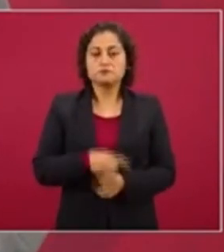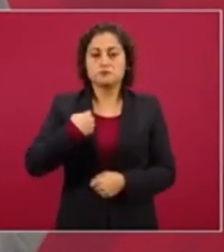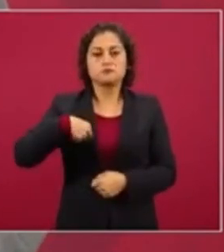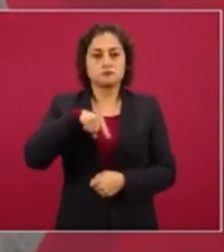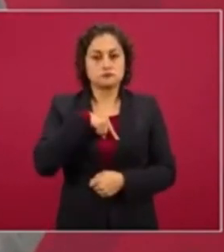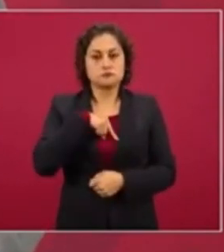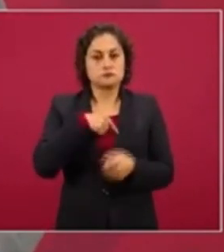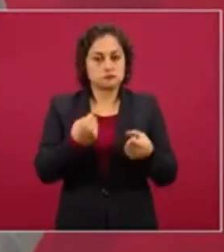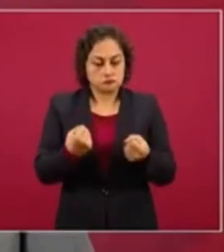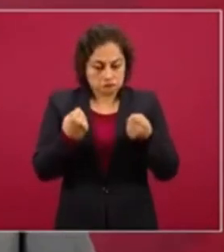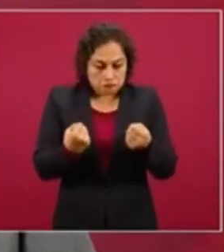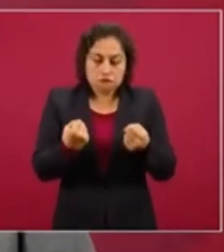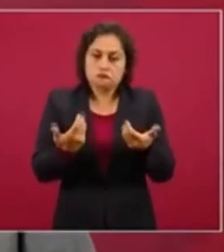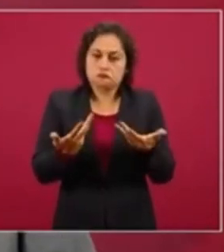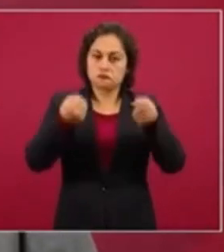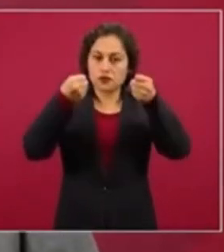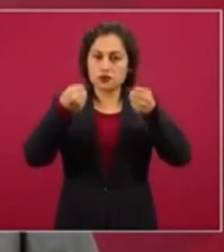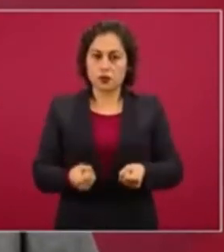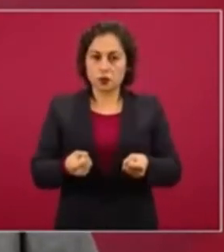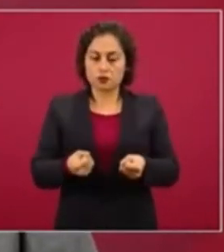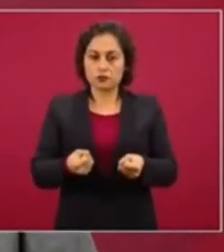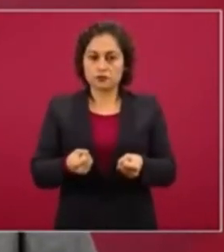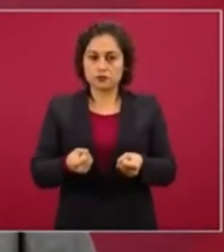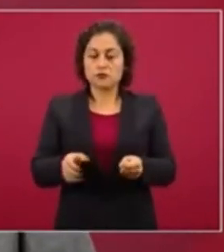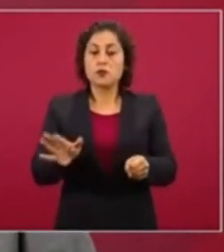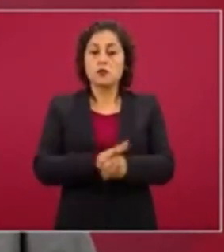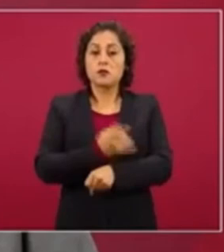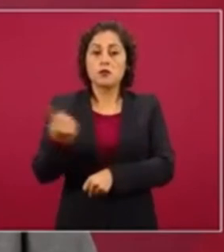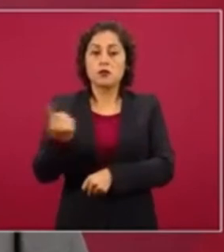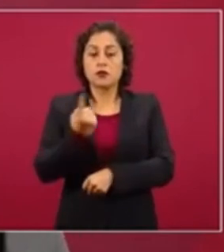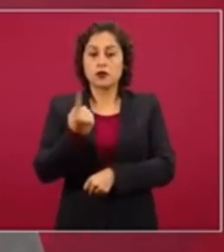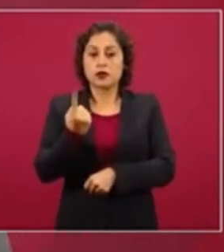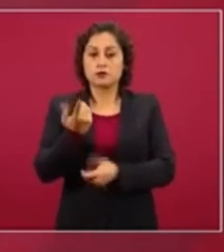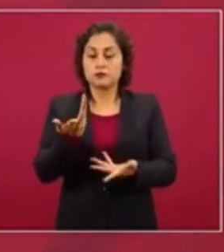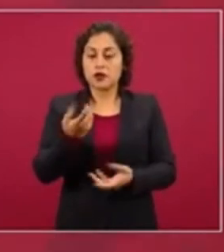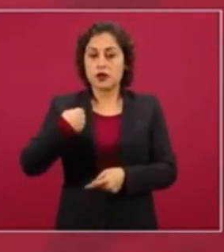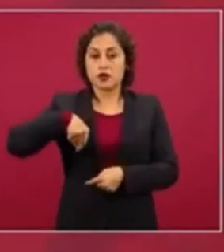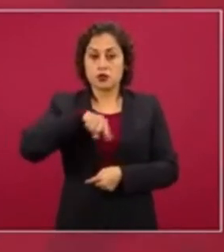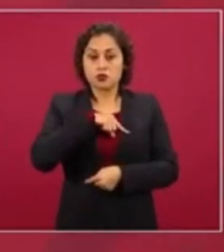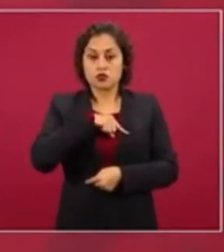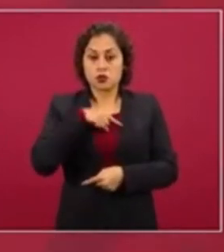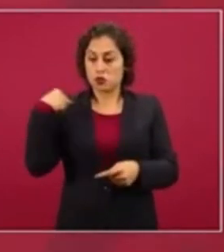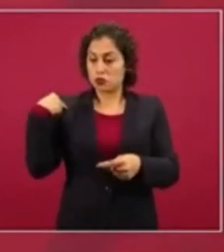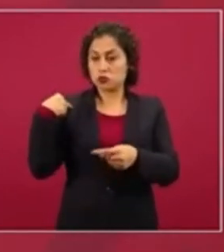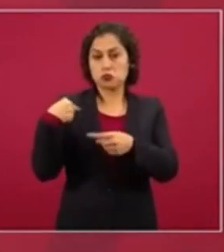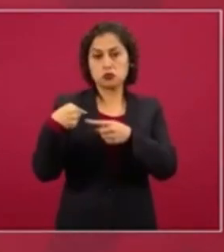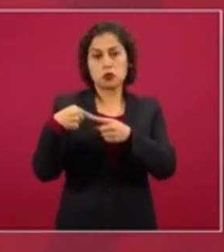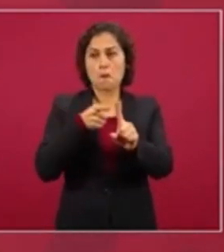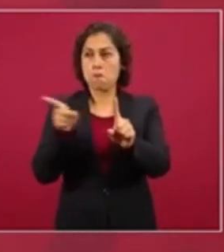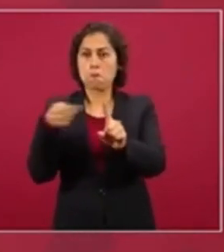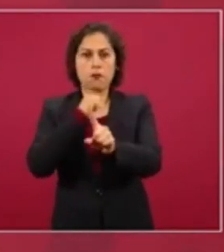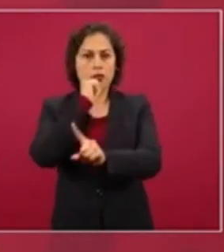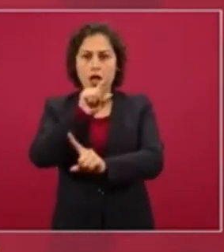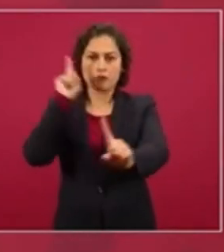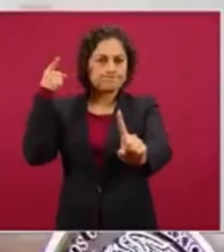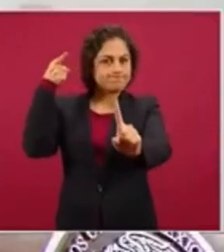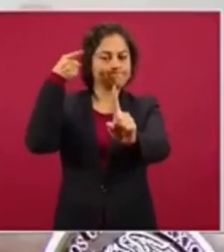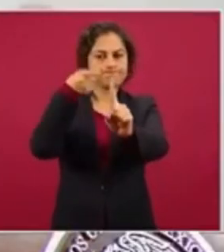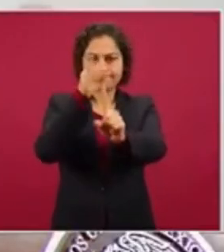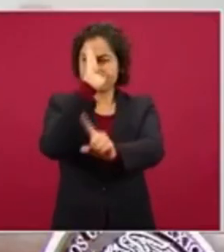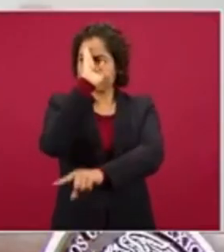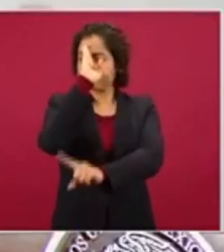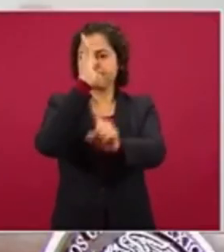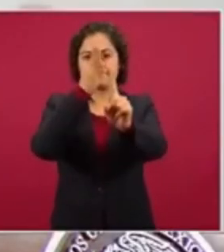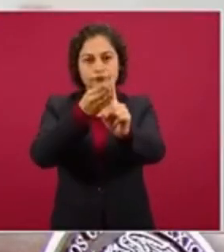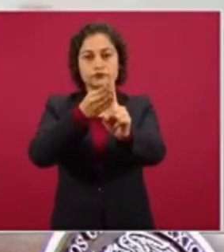afianzados, bien parados, porque no hemos cambiado el rumbo. Tenemos el objetivo